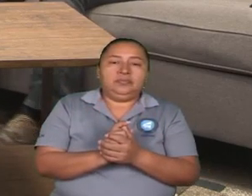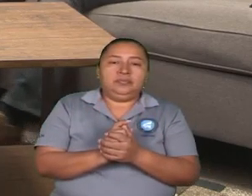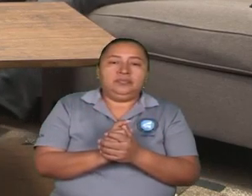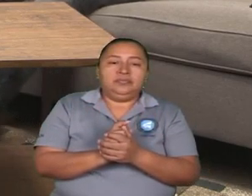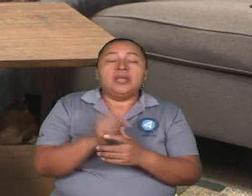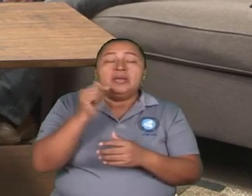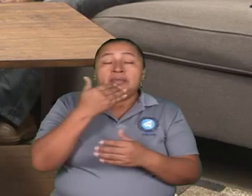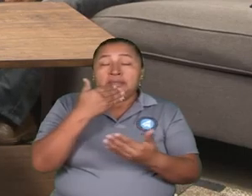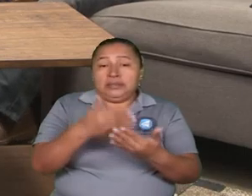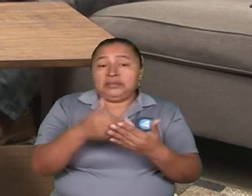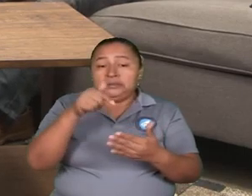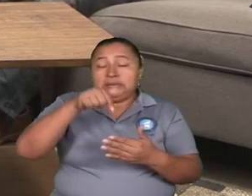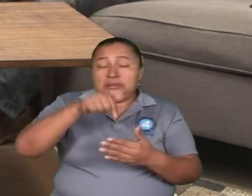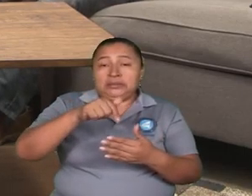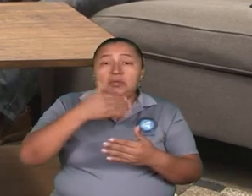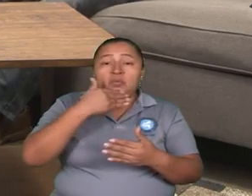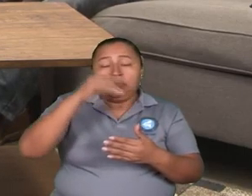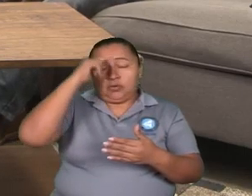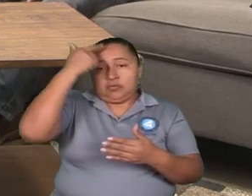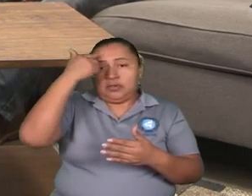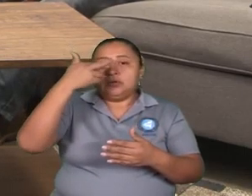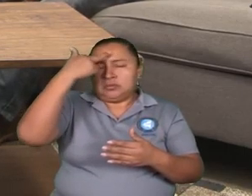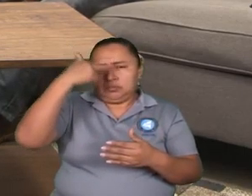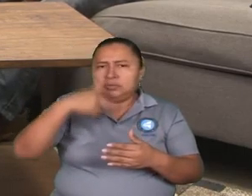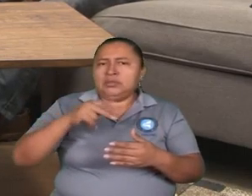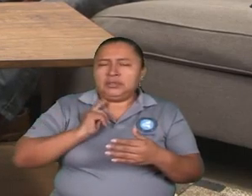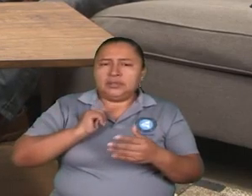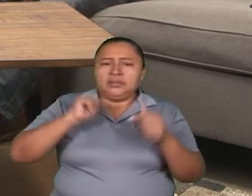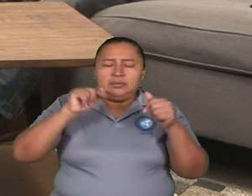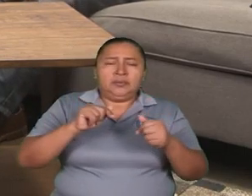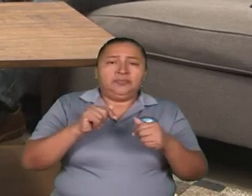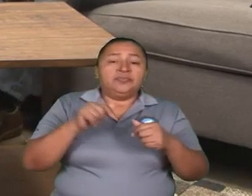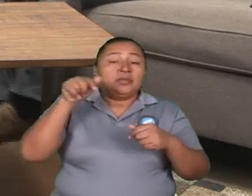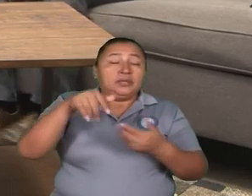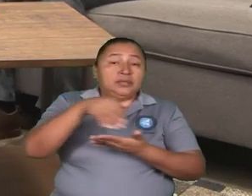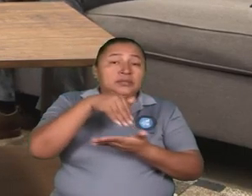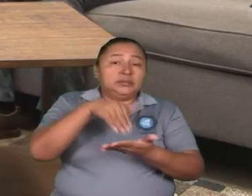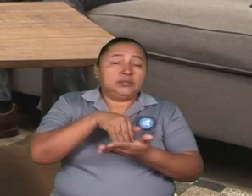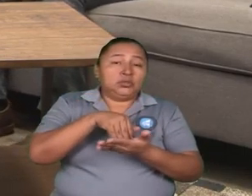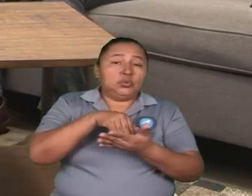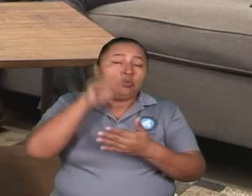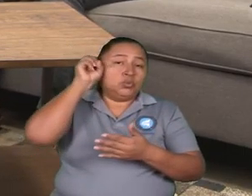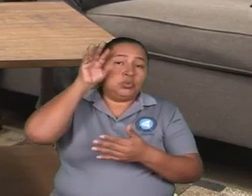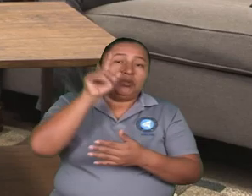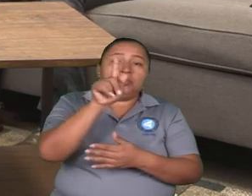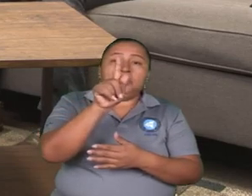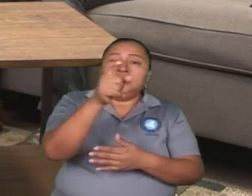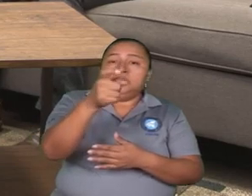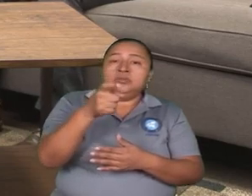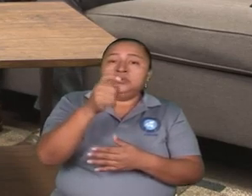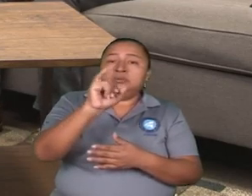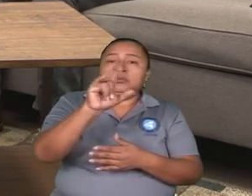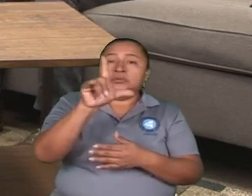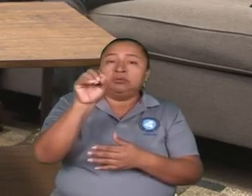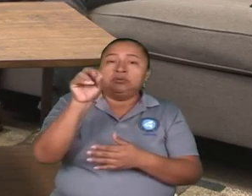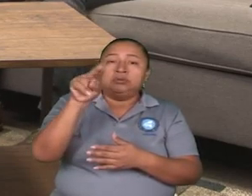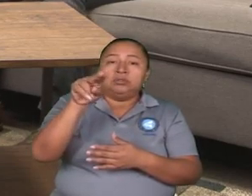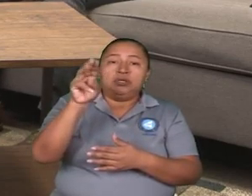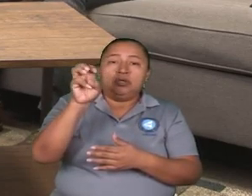ahí ese trabajo de seguridad. Muy importante ese acompañamiento también, compañero